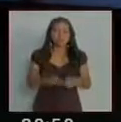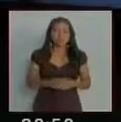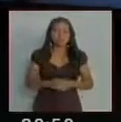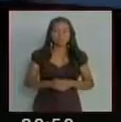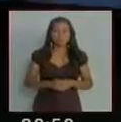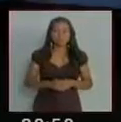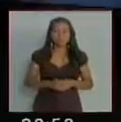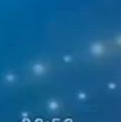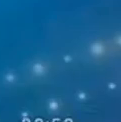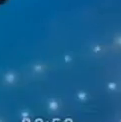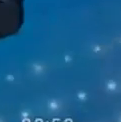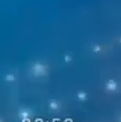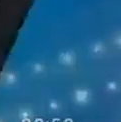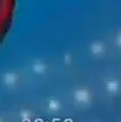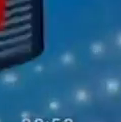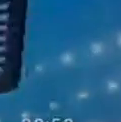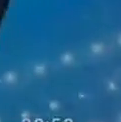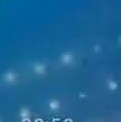Hora 23.